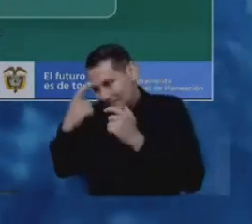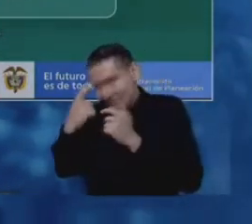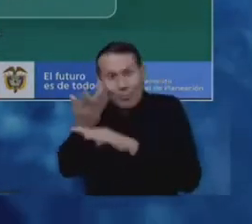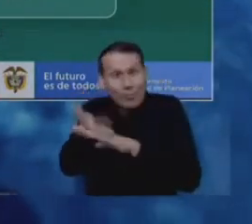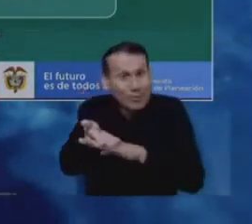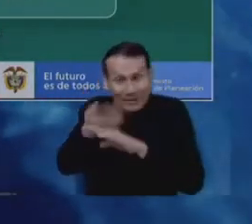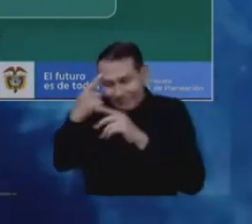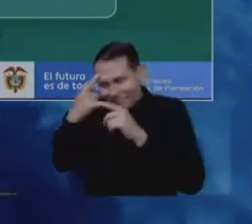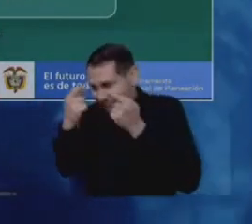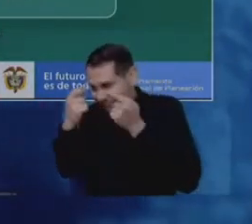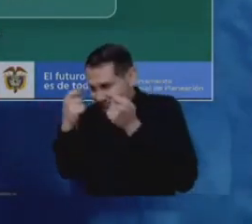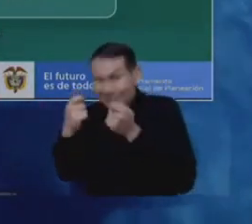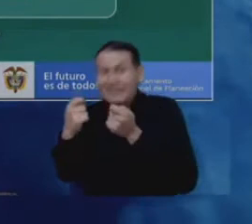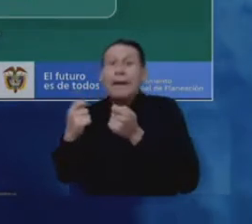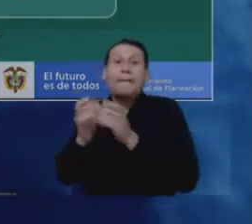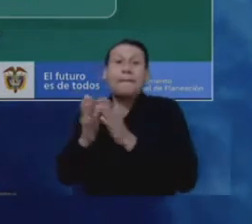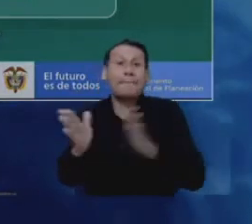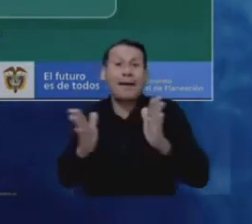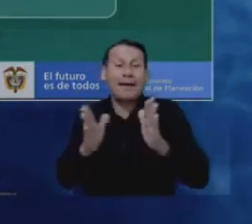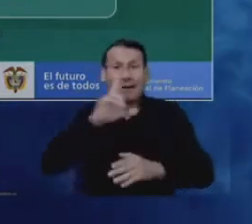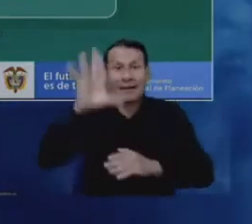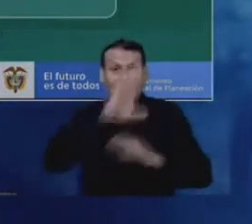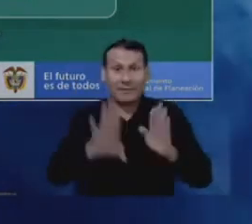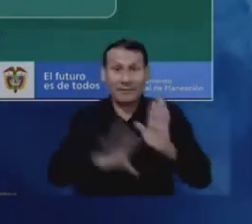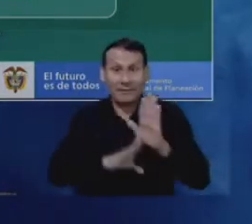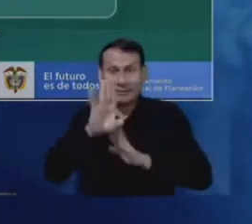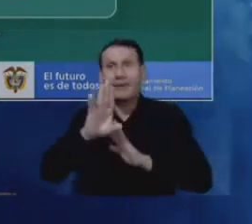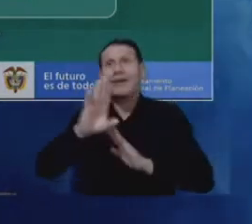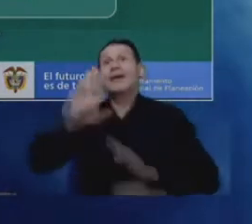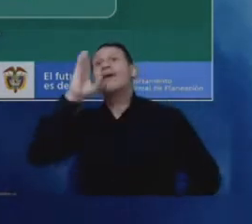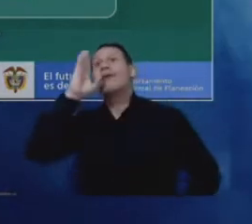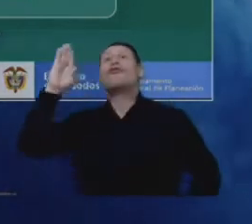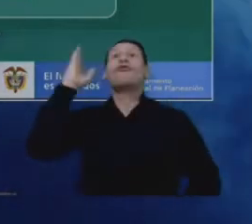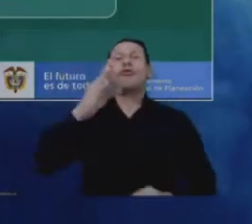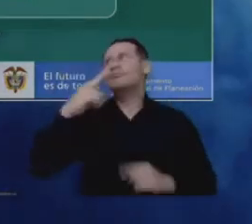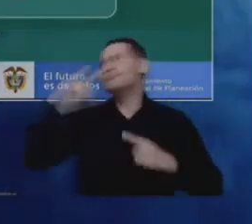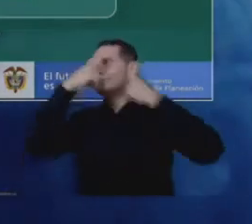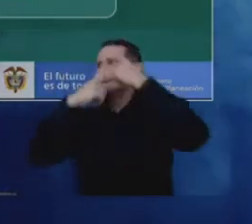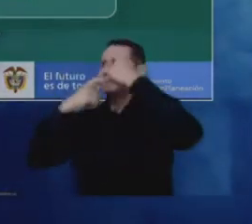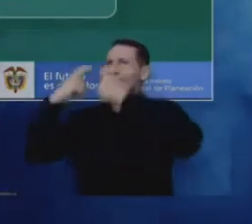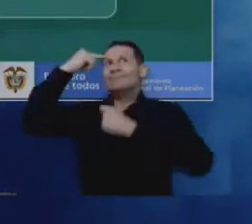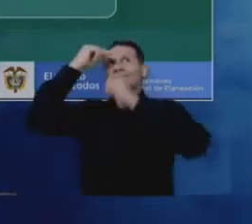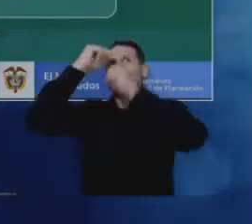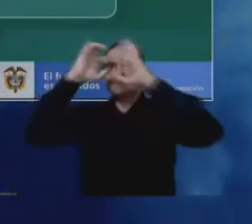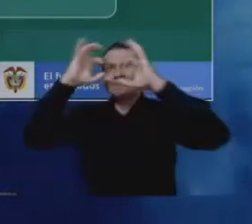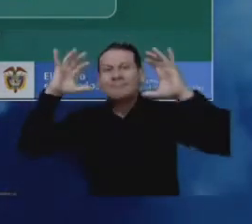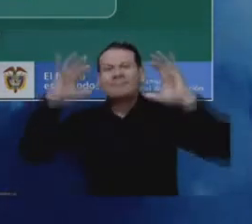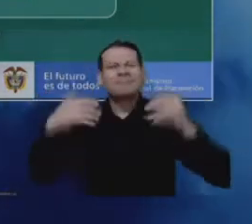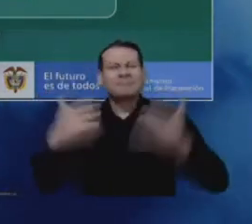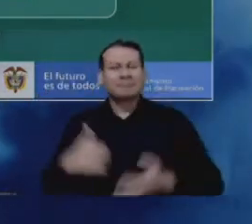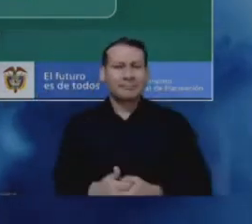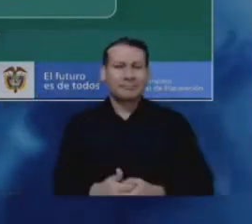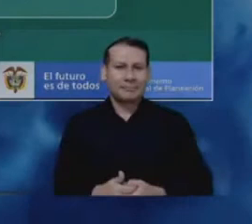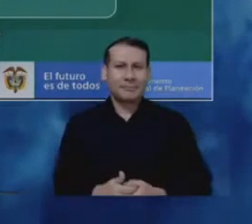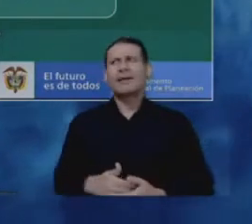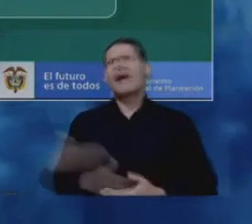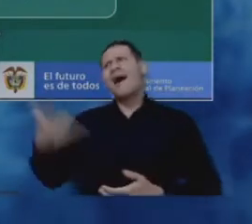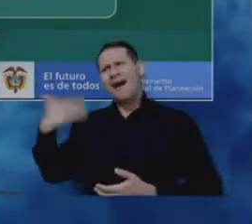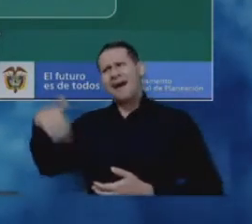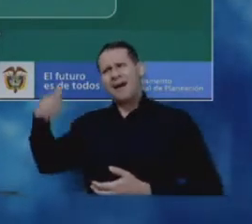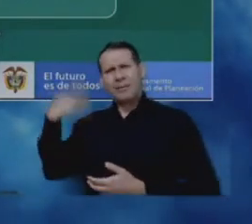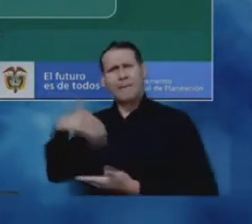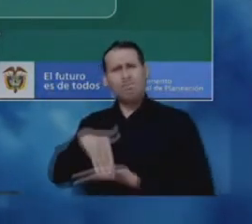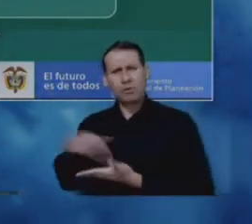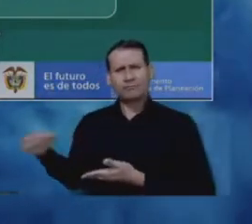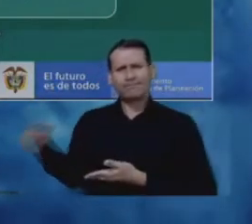Nacional de Desarrollo y lo que nos estamos imaginando ya para el próximo. Entonces, digamos, elementos que quedaron, los postulados que quedaron, digamos, dentro del Plan Nacional de